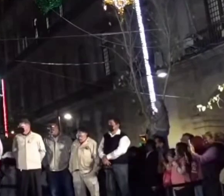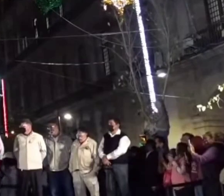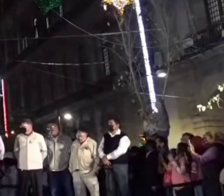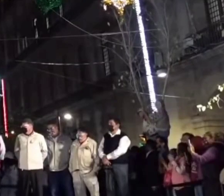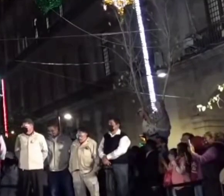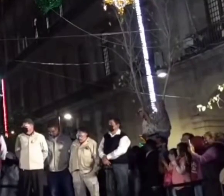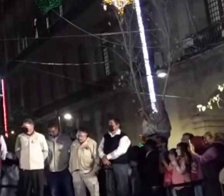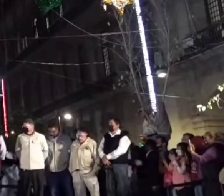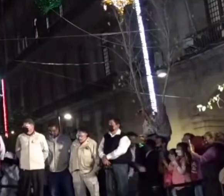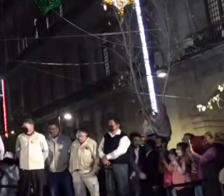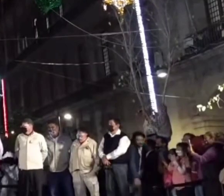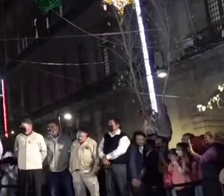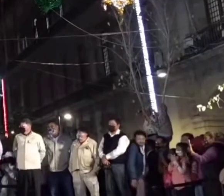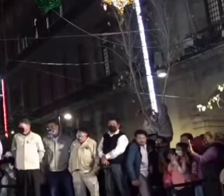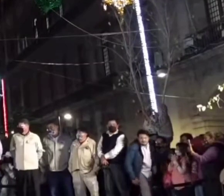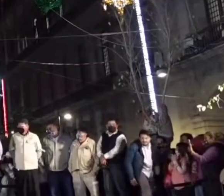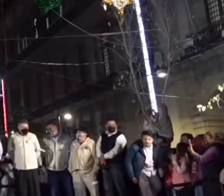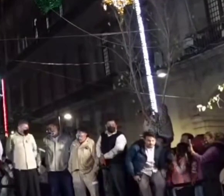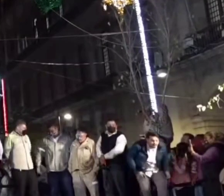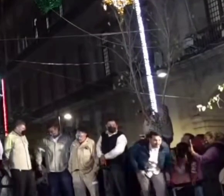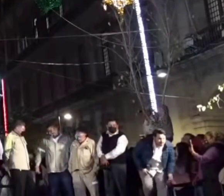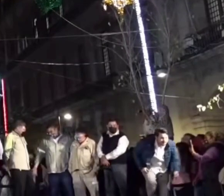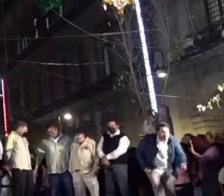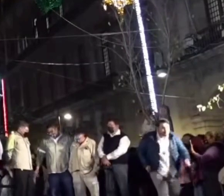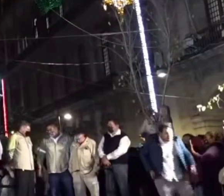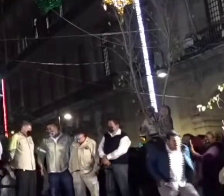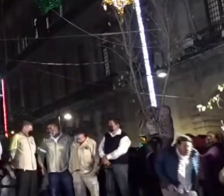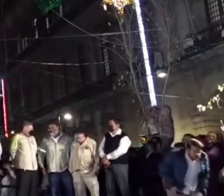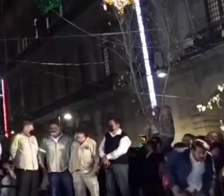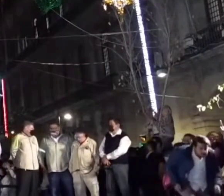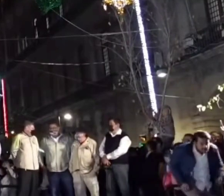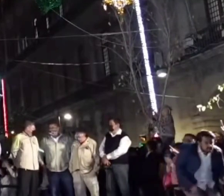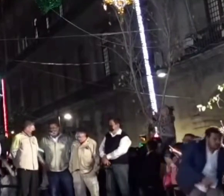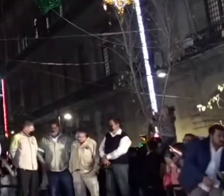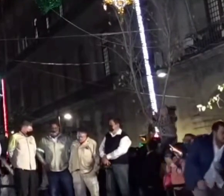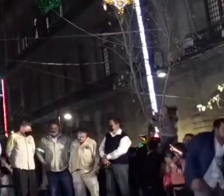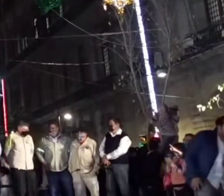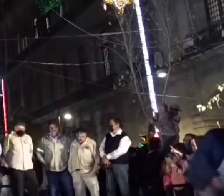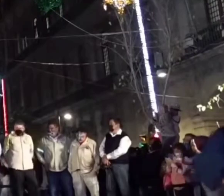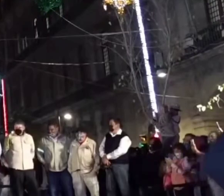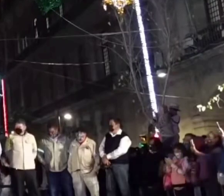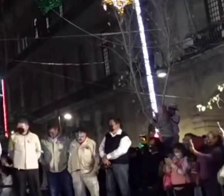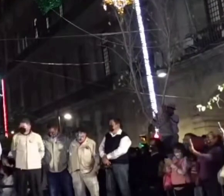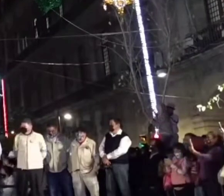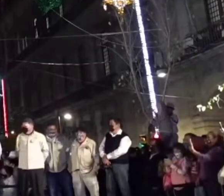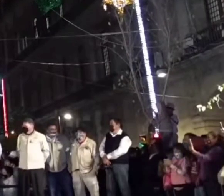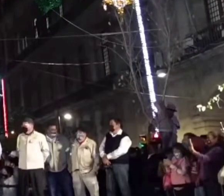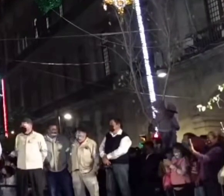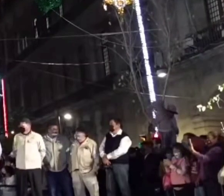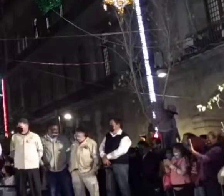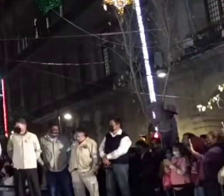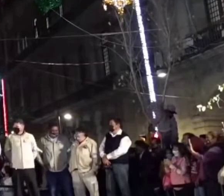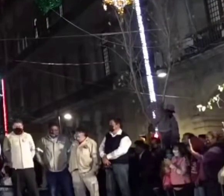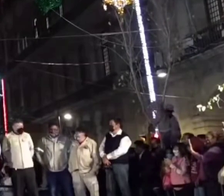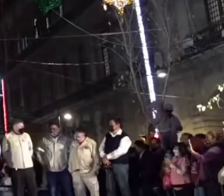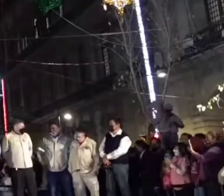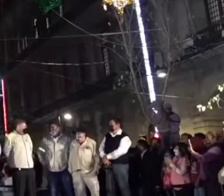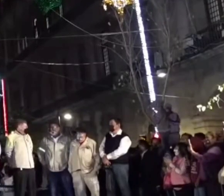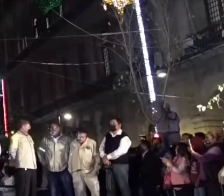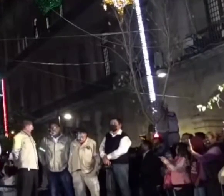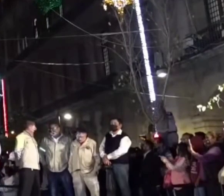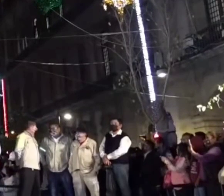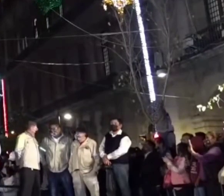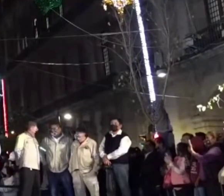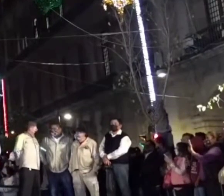esta buena información. Muy buenas noches, damas y caballeros, habitantes de la Ciudad de